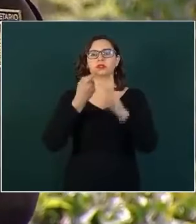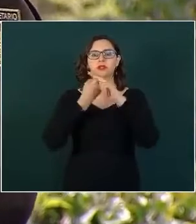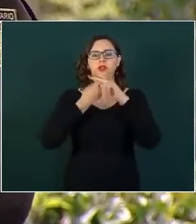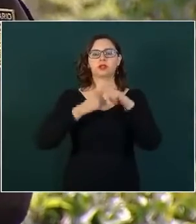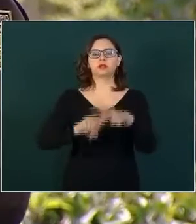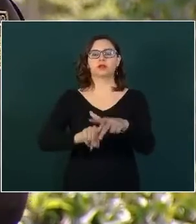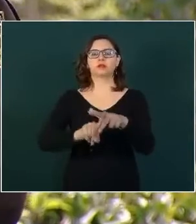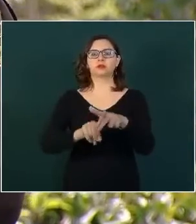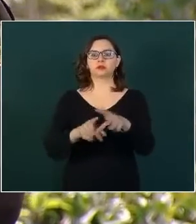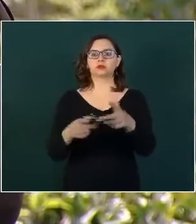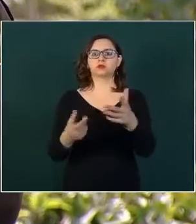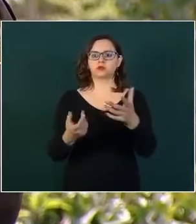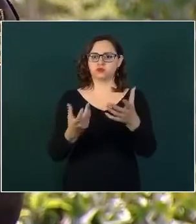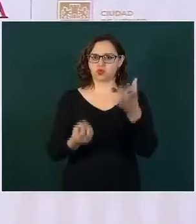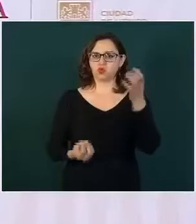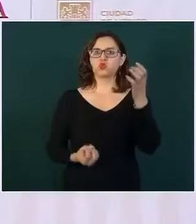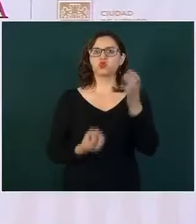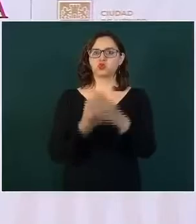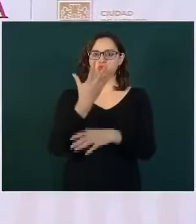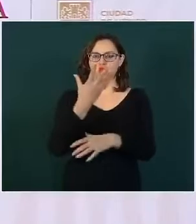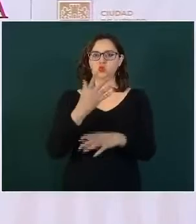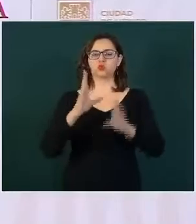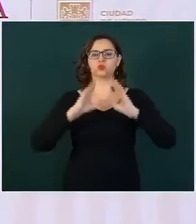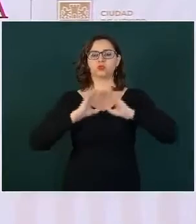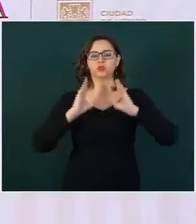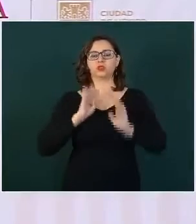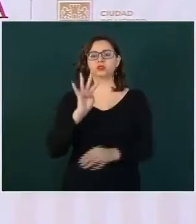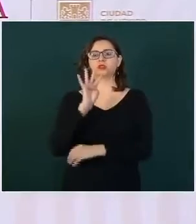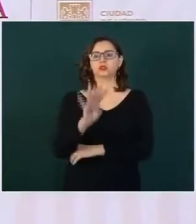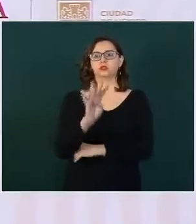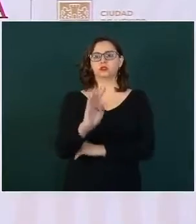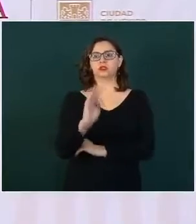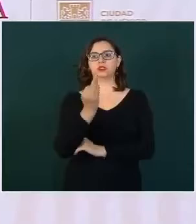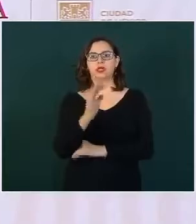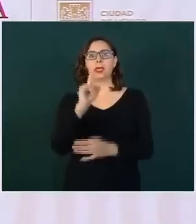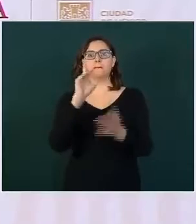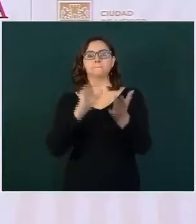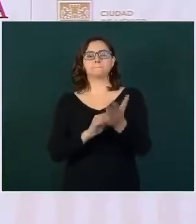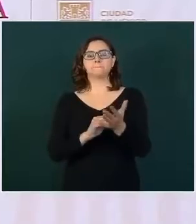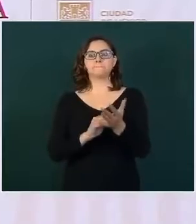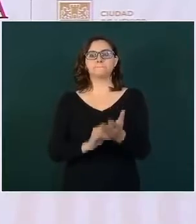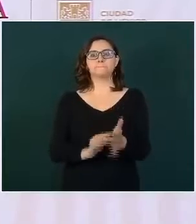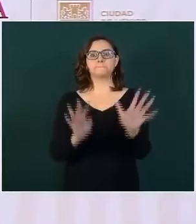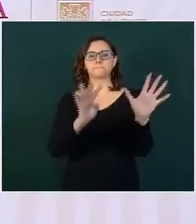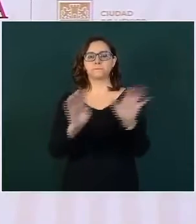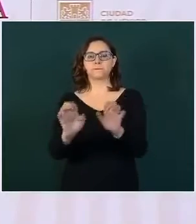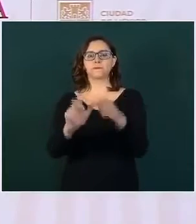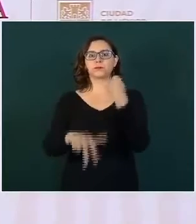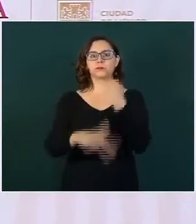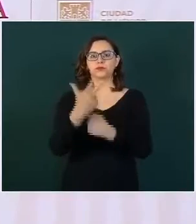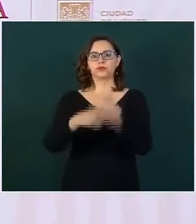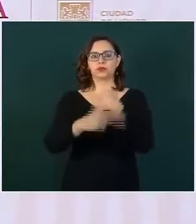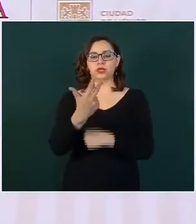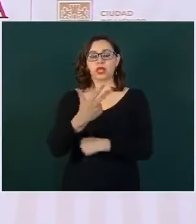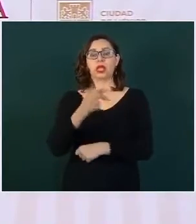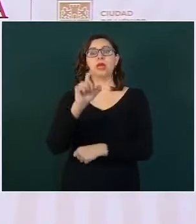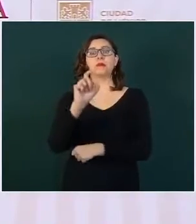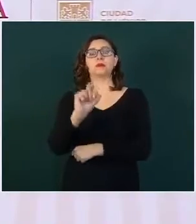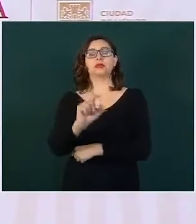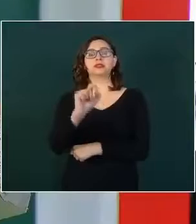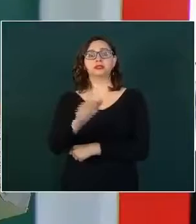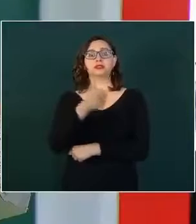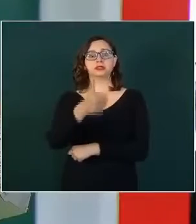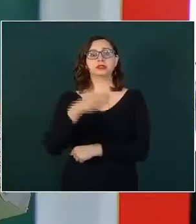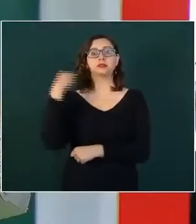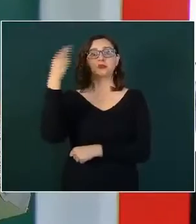actual ejército, el 19 de febrero de 1913. Y el 26 de marzo de ese mismo año, con